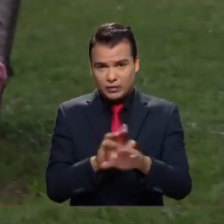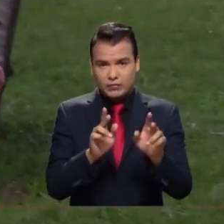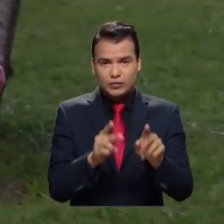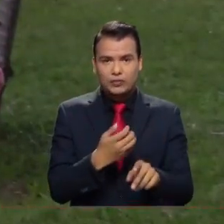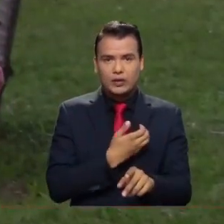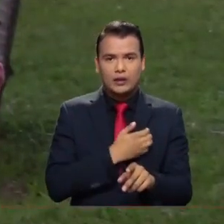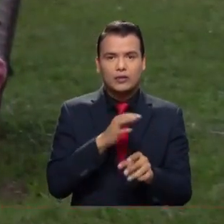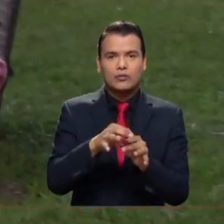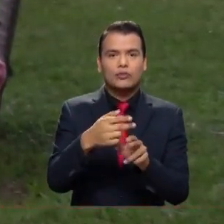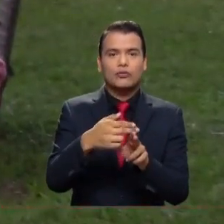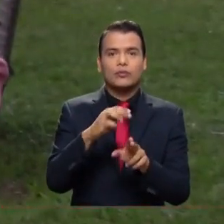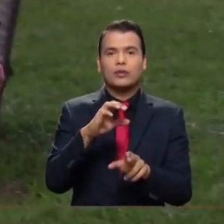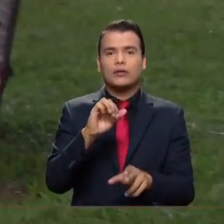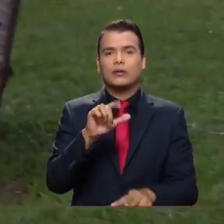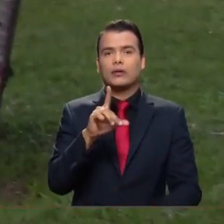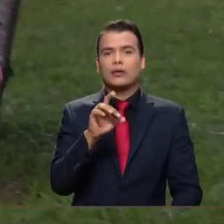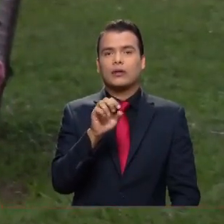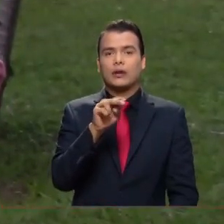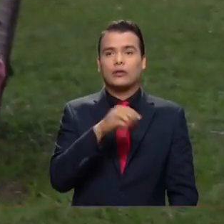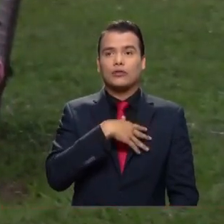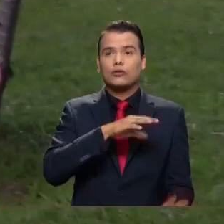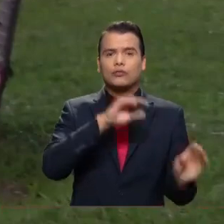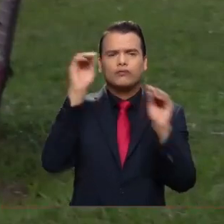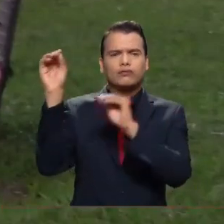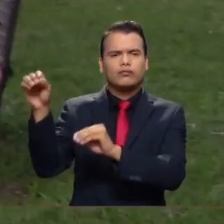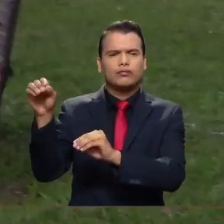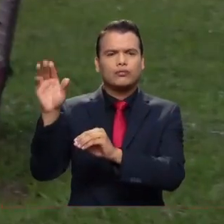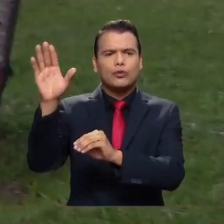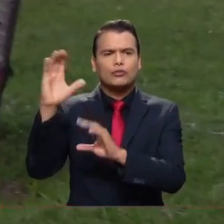Otero, analiza si traslada el despacho hacia